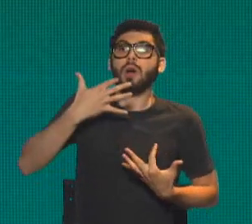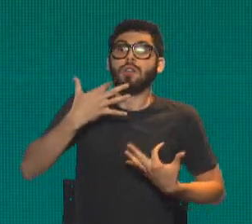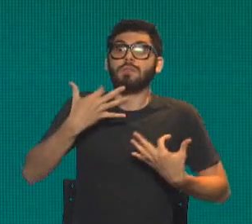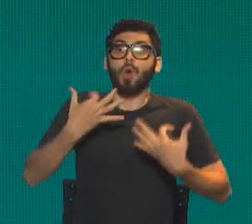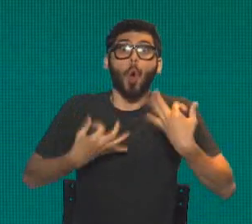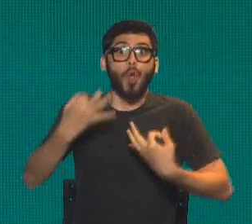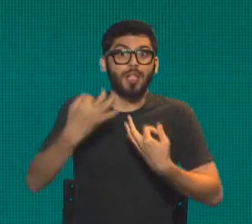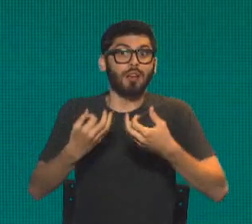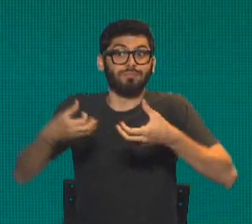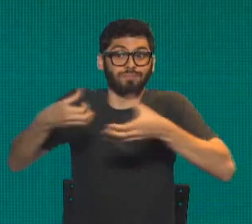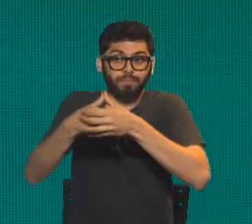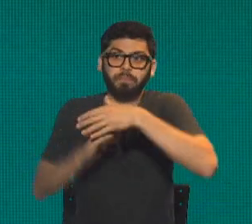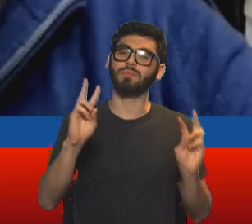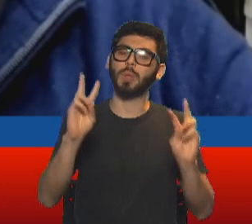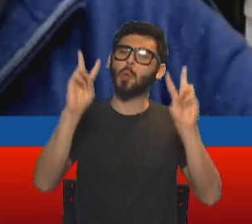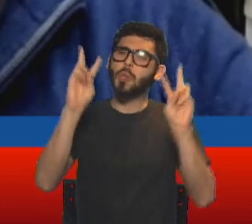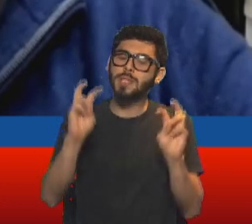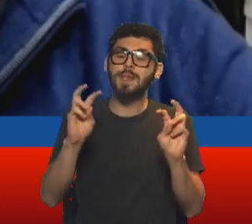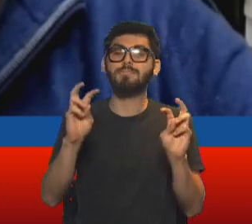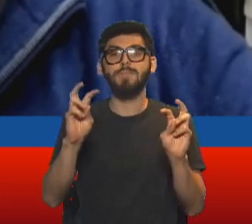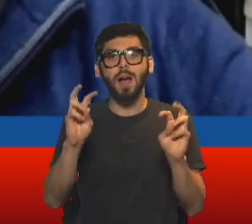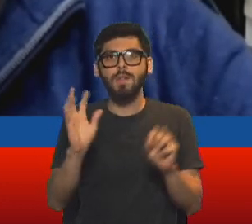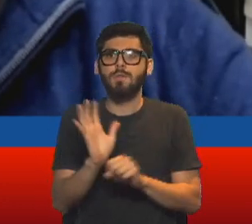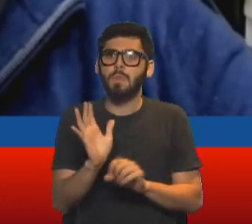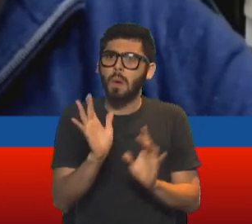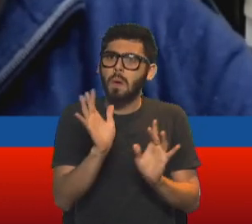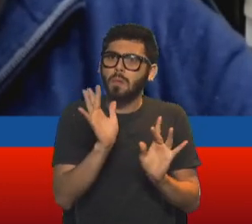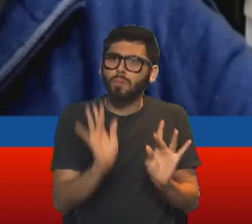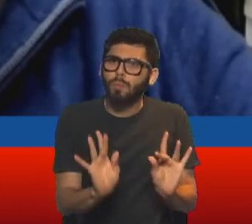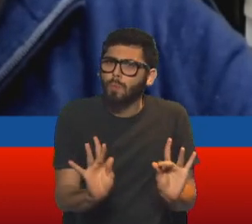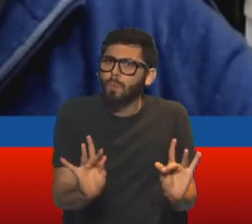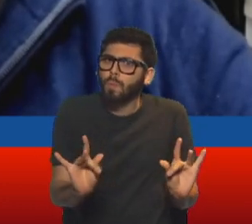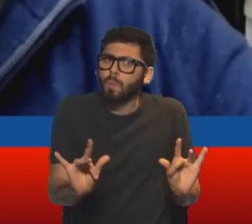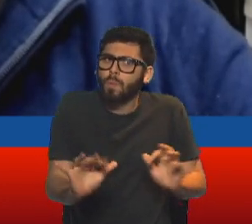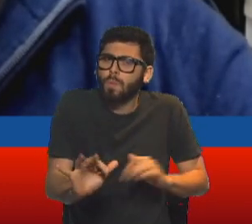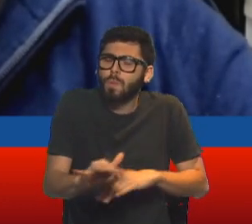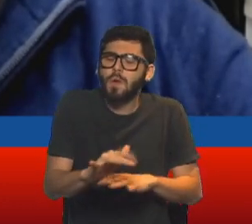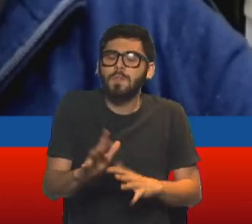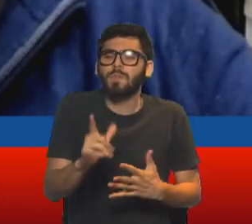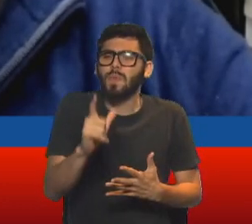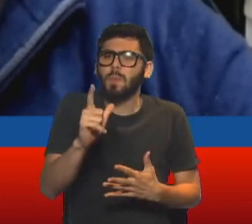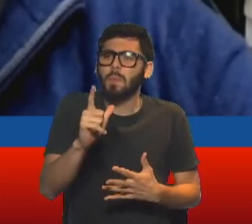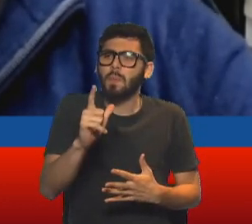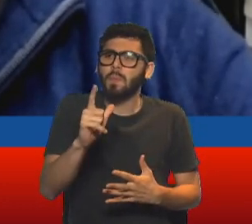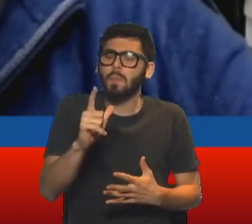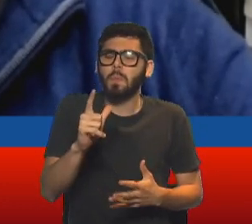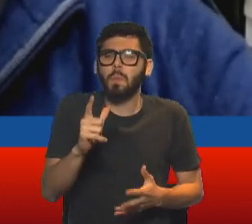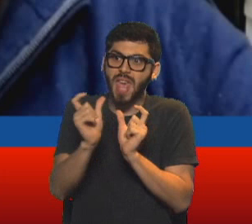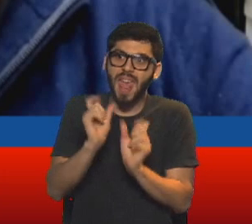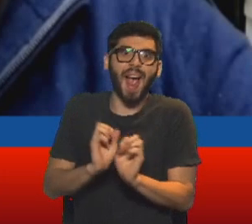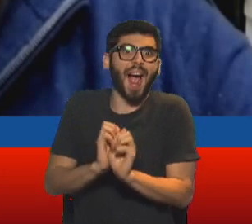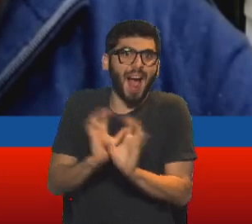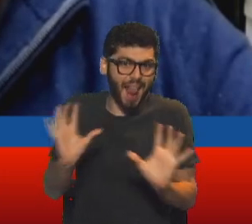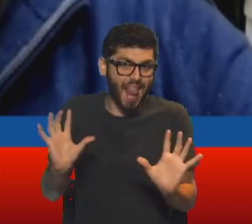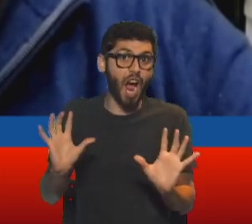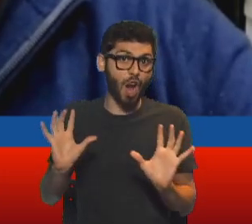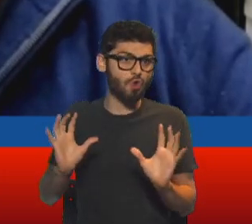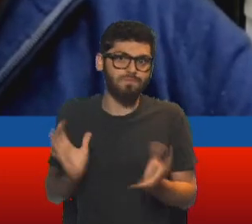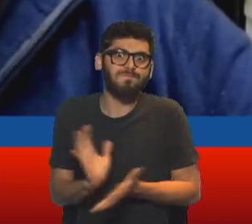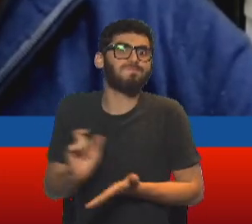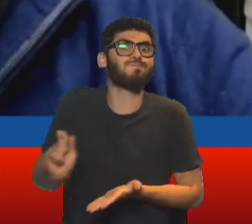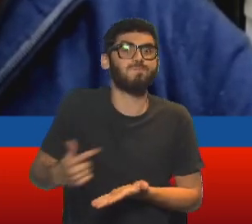es un placer escucharlo, Néstor, y además nos ayuda a entender algunas cuestiones que lamentablemente no suelen ser tan accesibles como deberían.